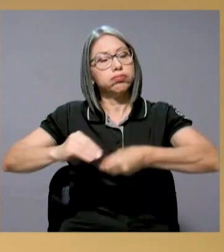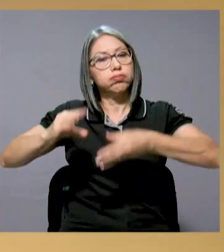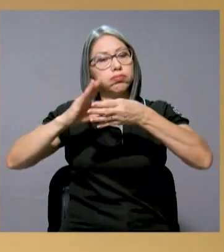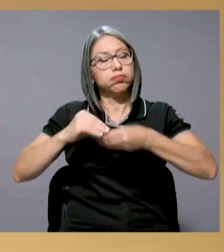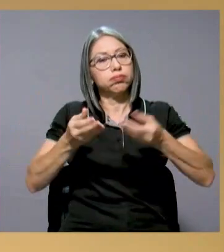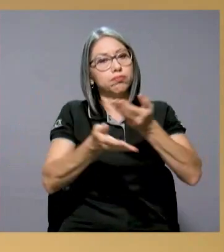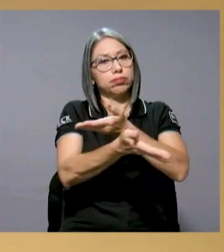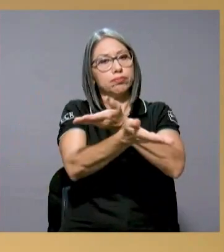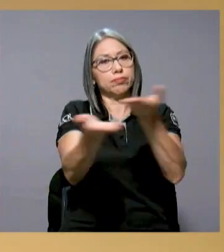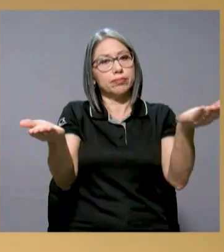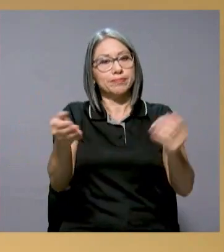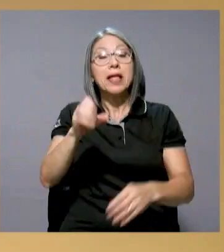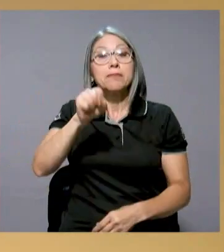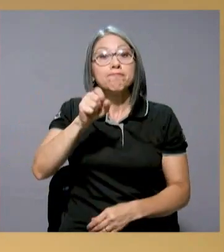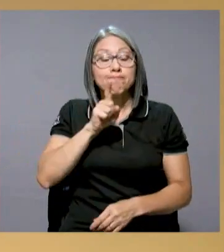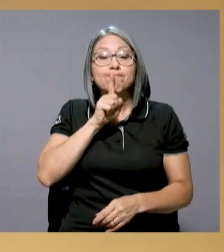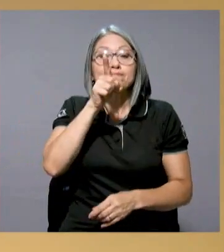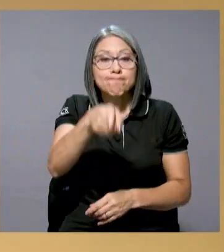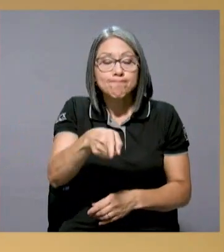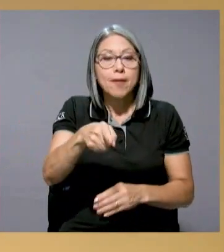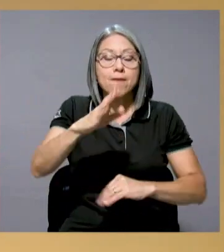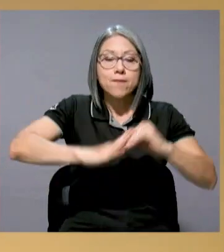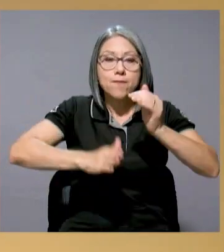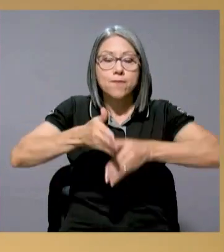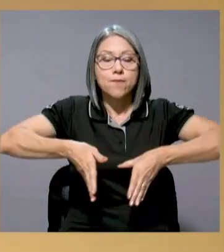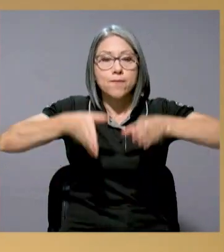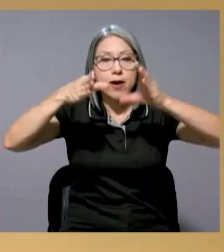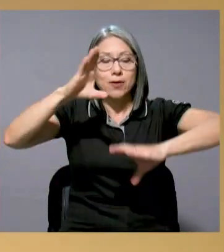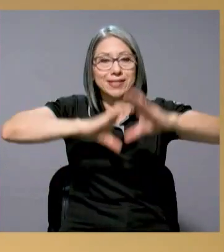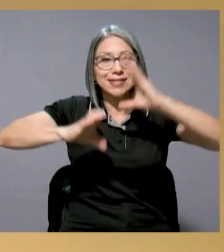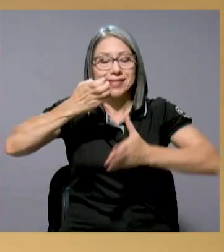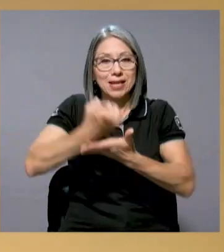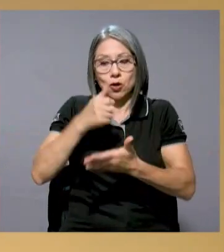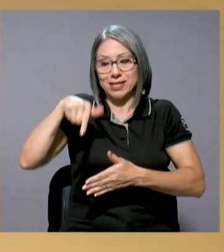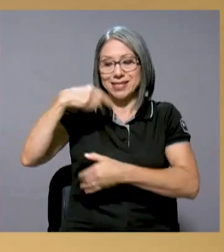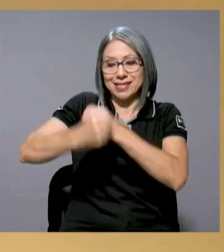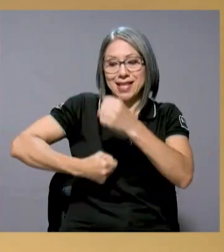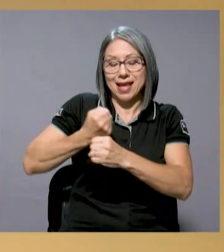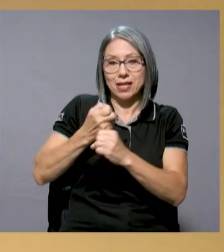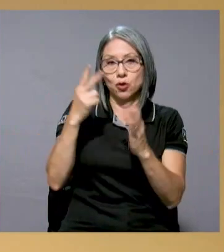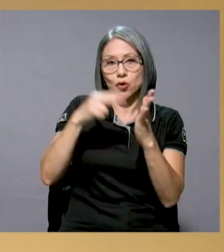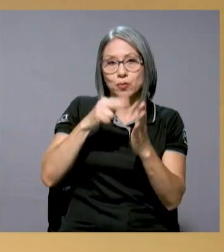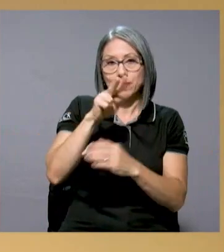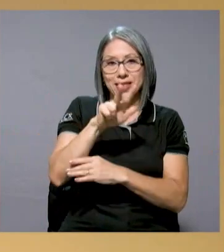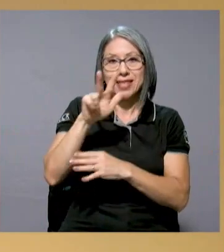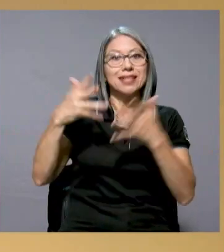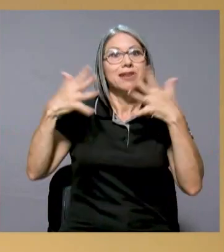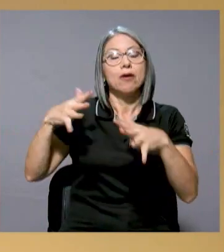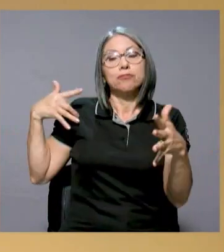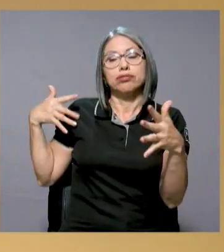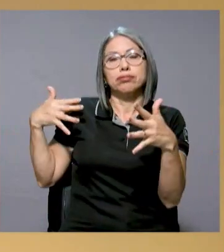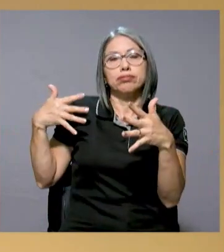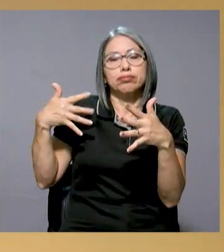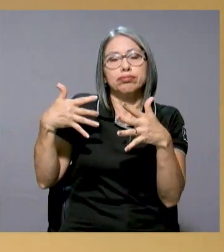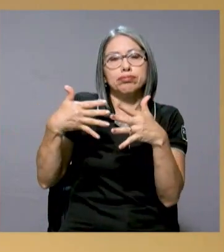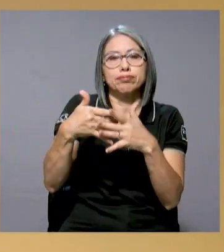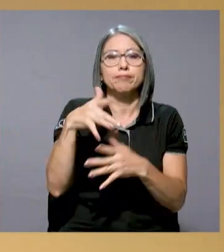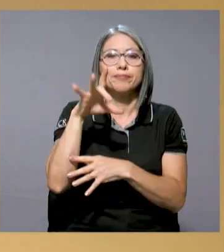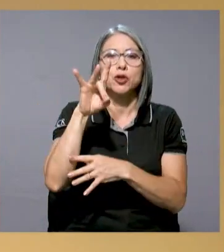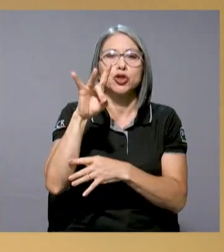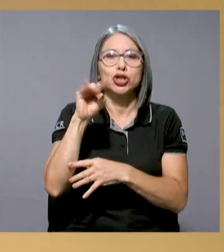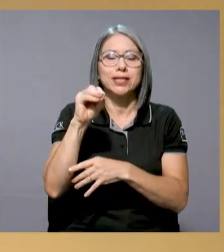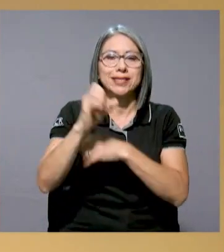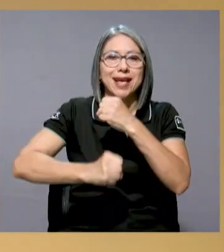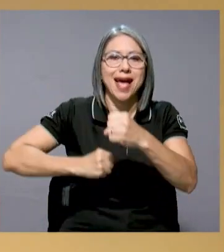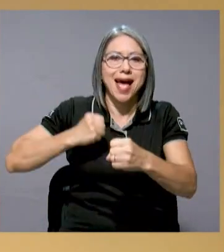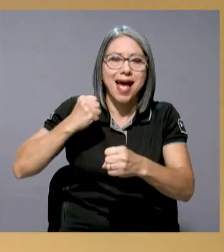audiencia que efectivamente la Facultad de Ciencias Económicas cumple este año 2023 80 años de existir, y